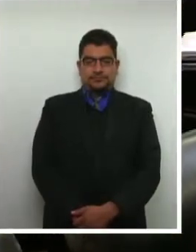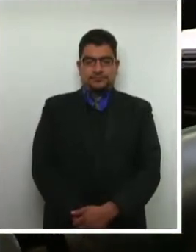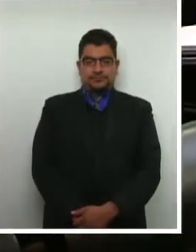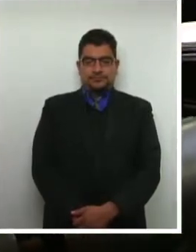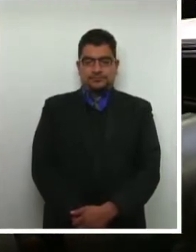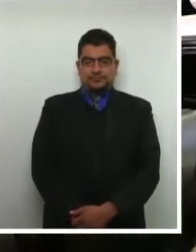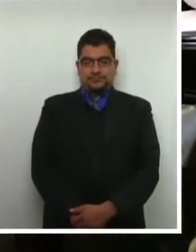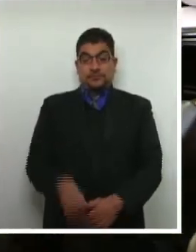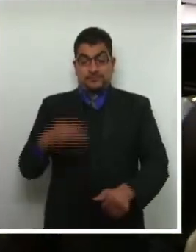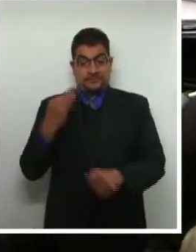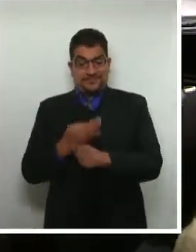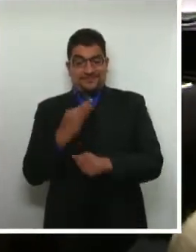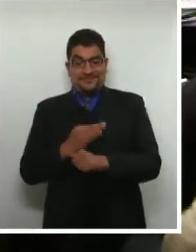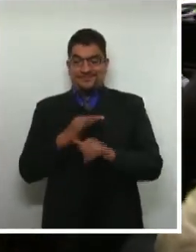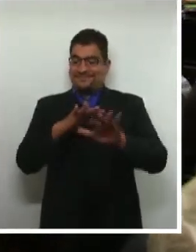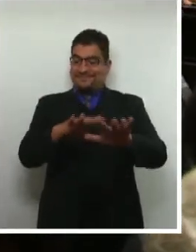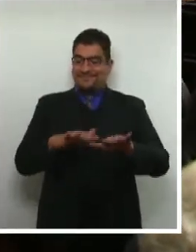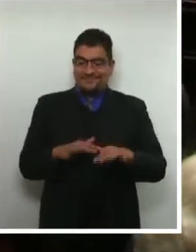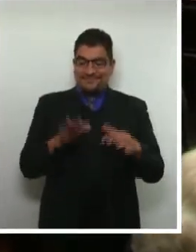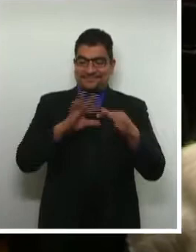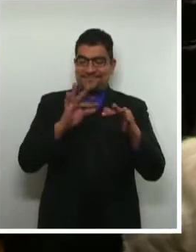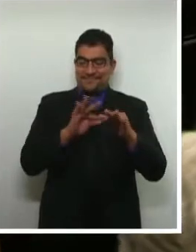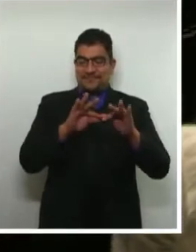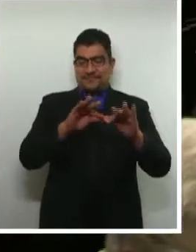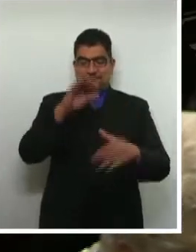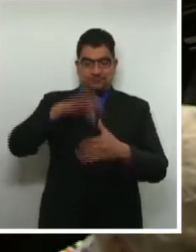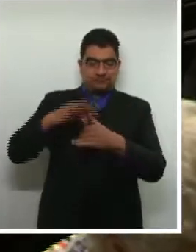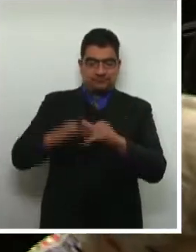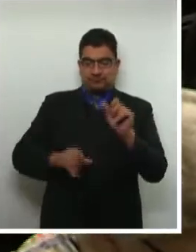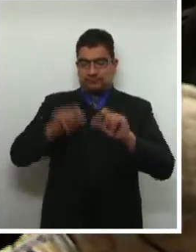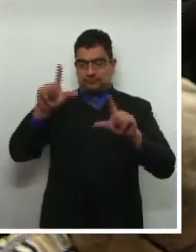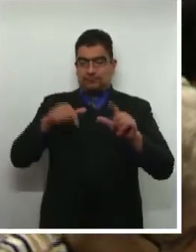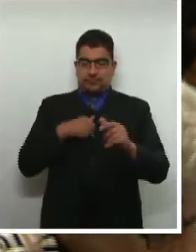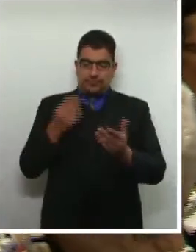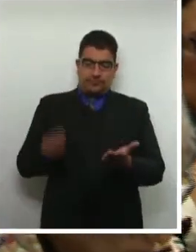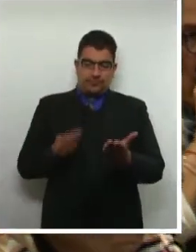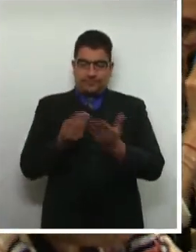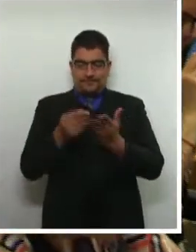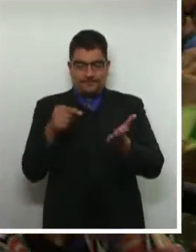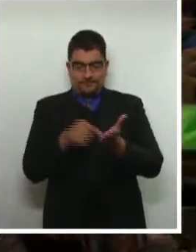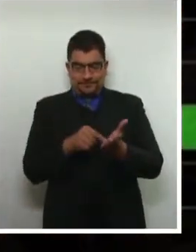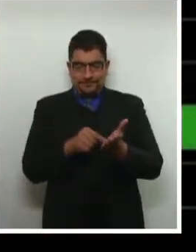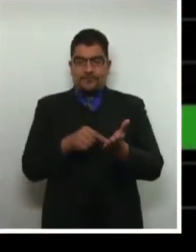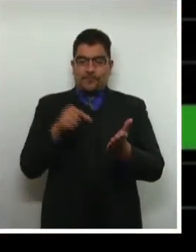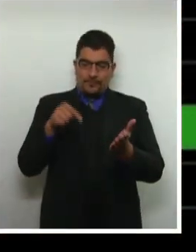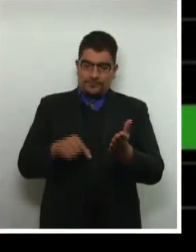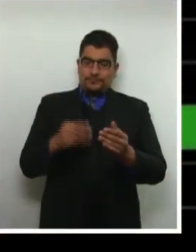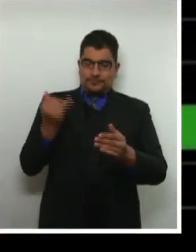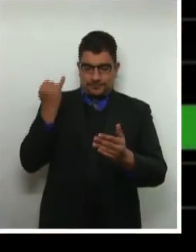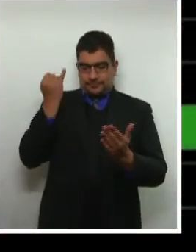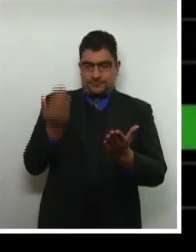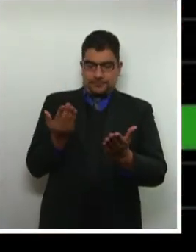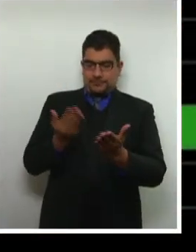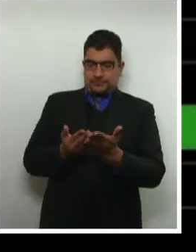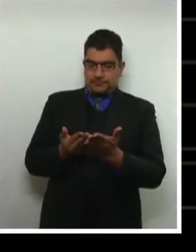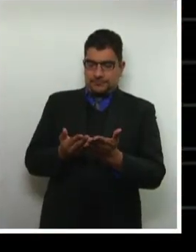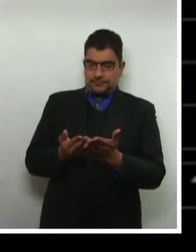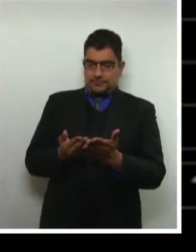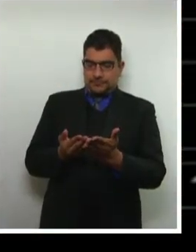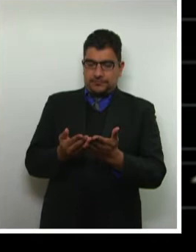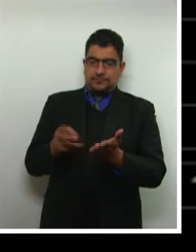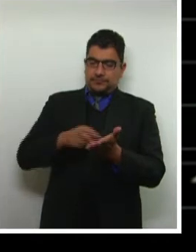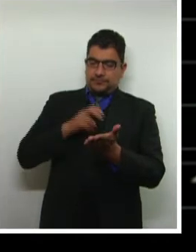Se ha procedido a la votación nominal de esta reserva, por la cual se propone